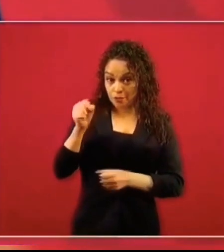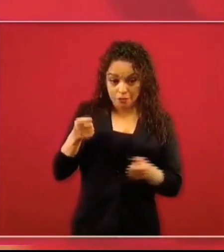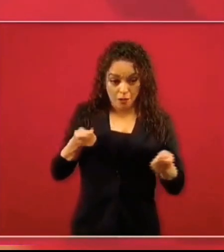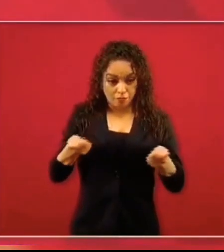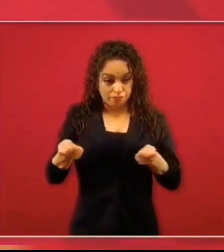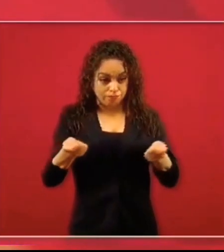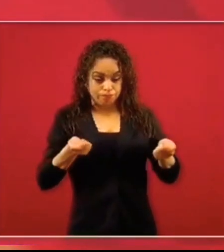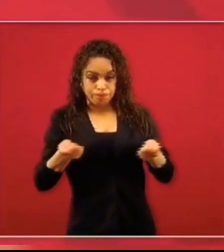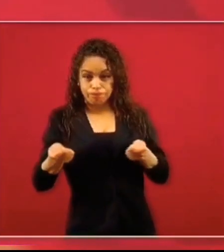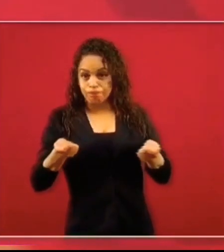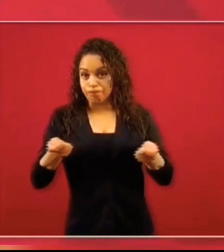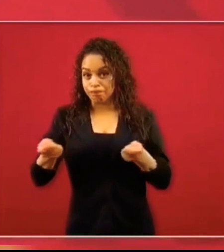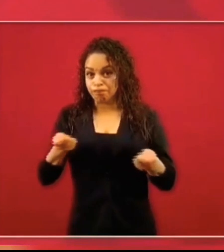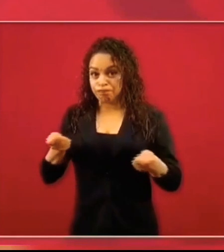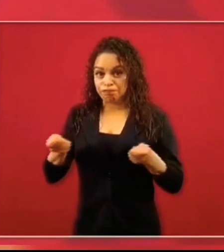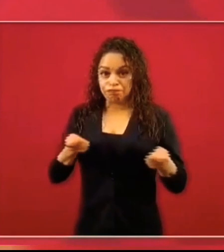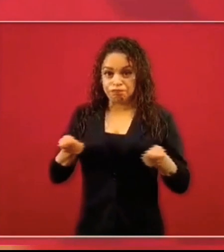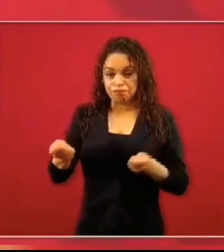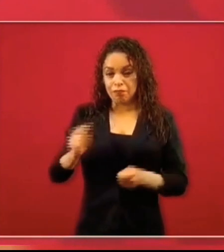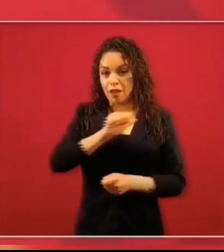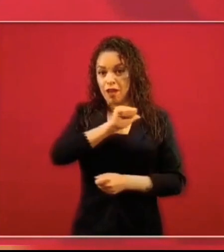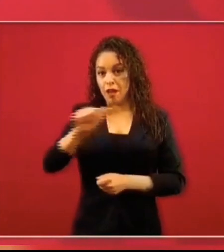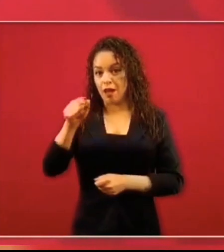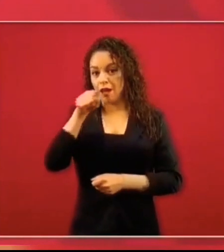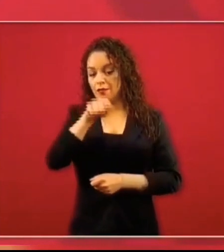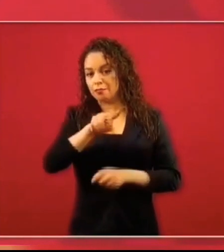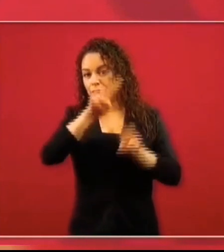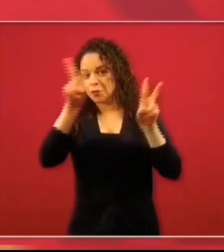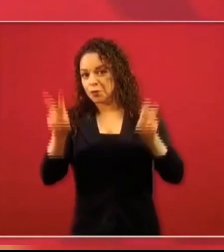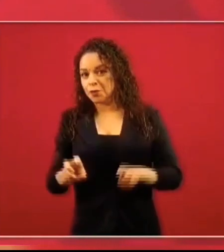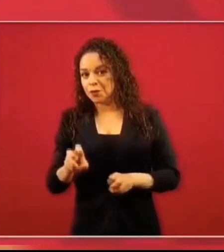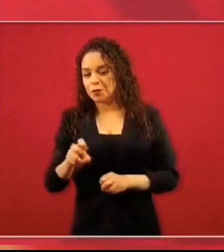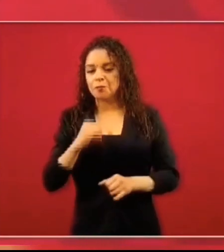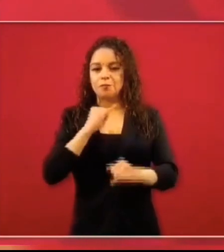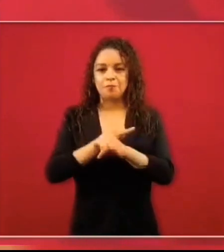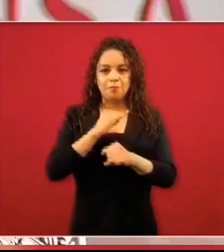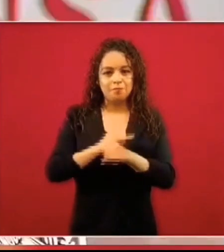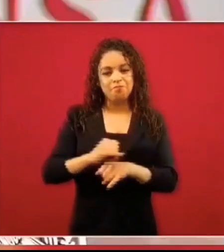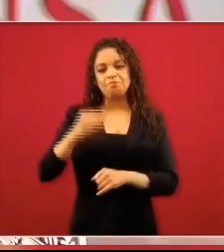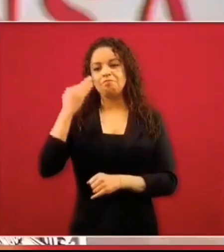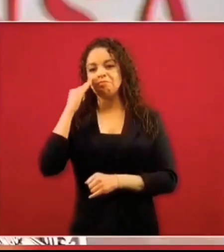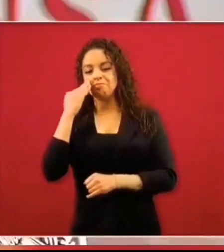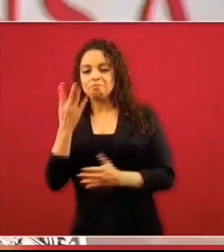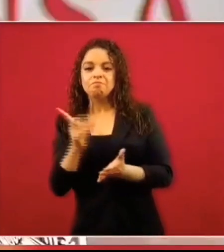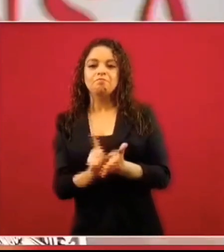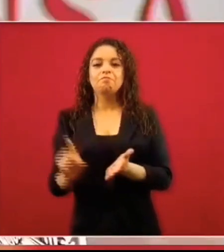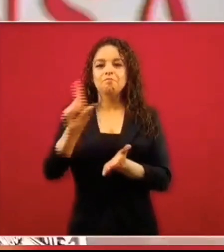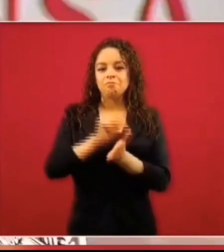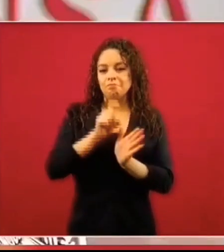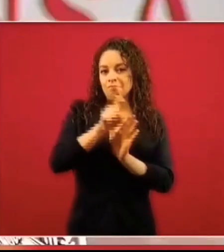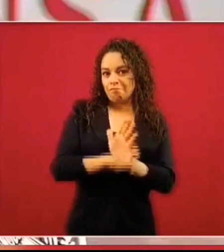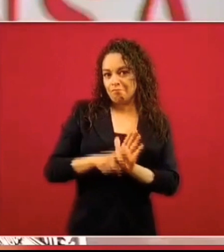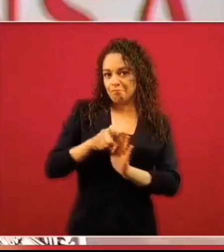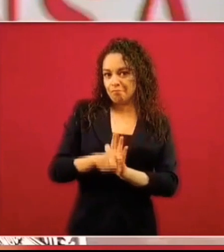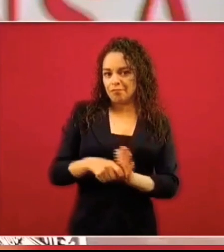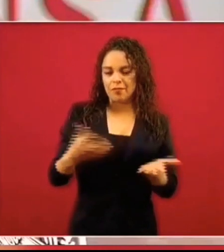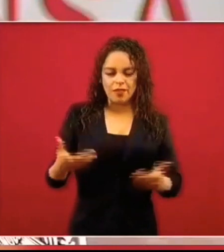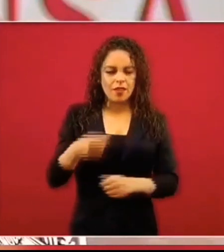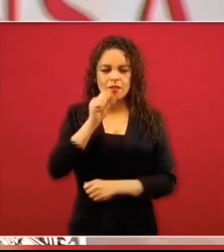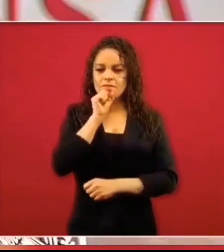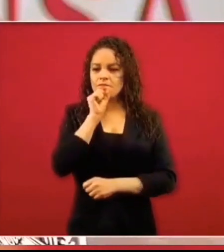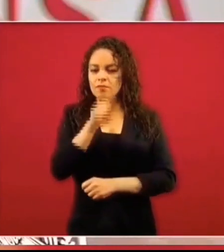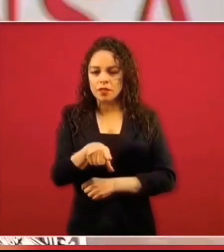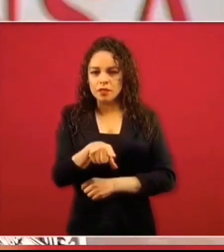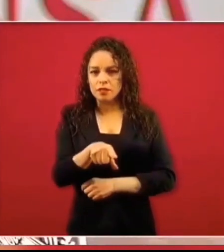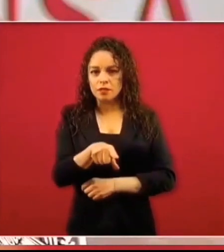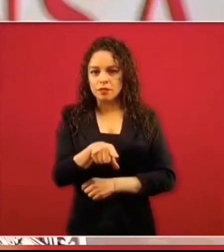manipulación que se da en redes sociales, tenemos ahí mismo un espacio